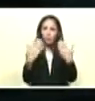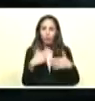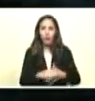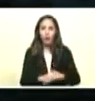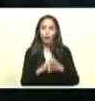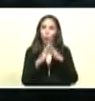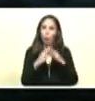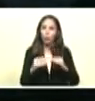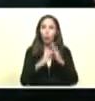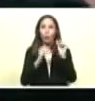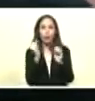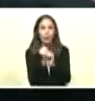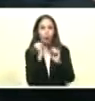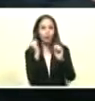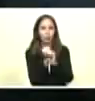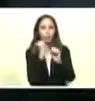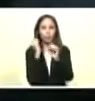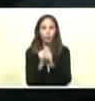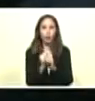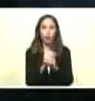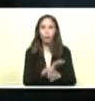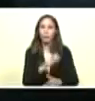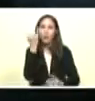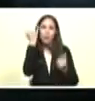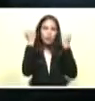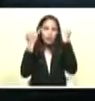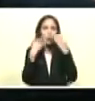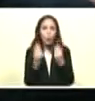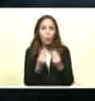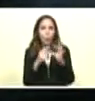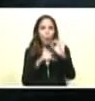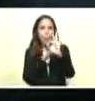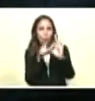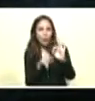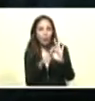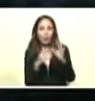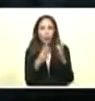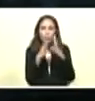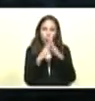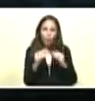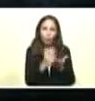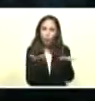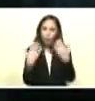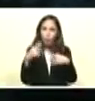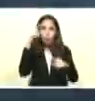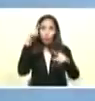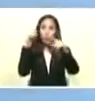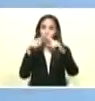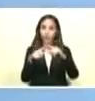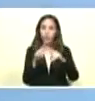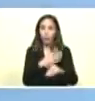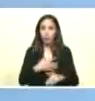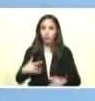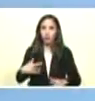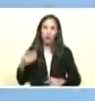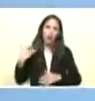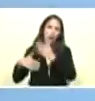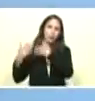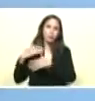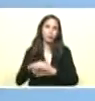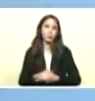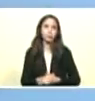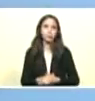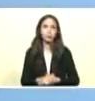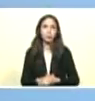de minería de criptomonedas en todos los estados y en todos los municipios del país. La revolución de la criptomoneda, del petro